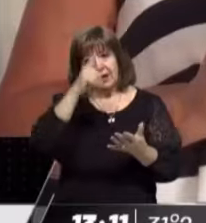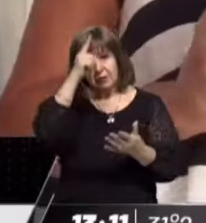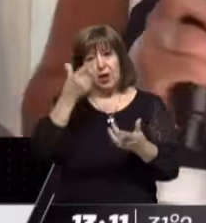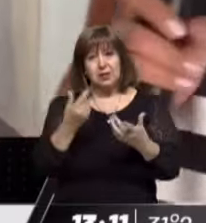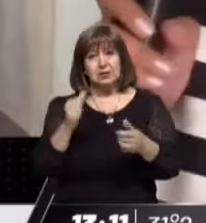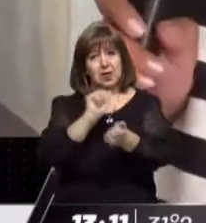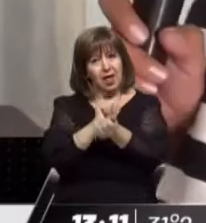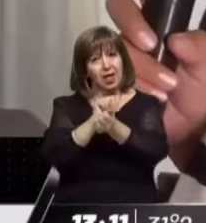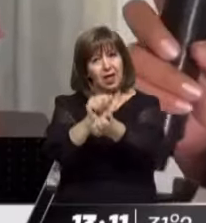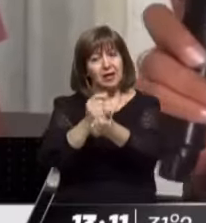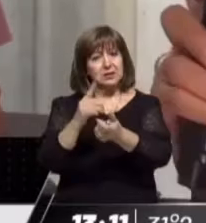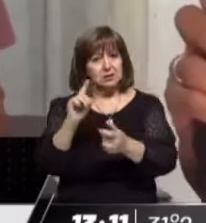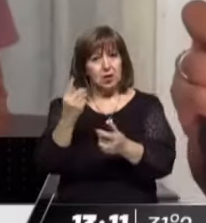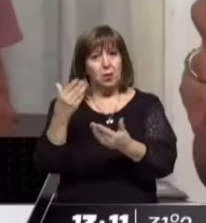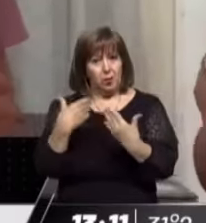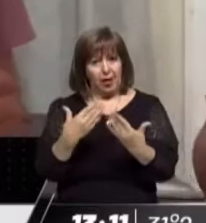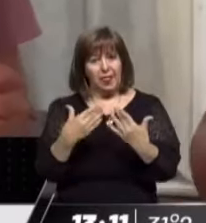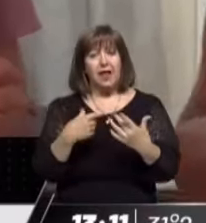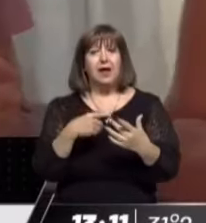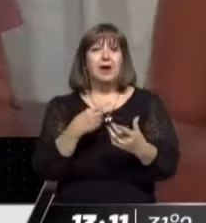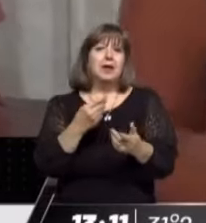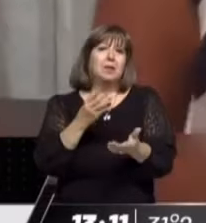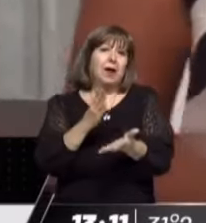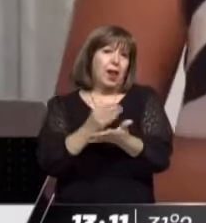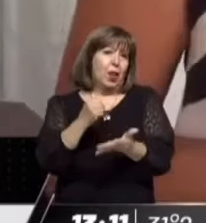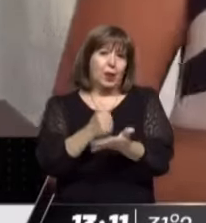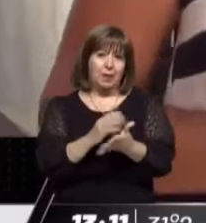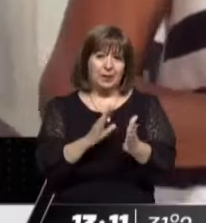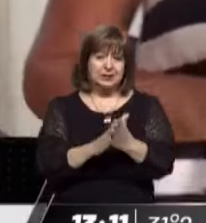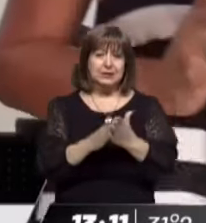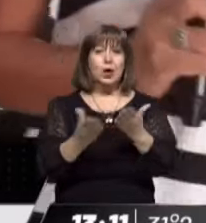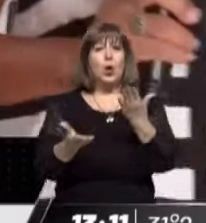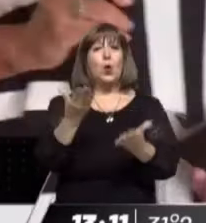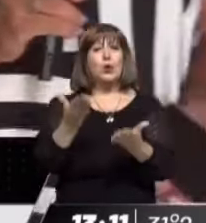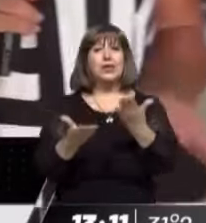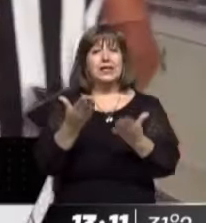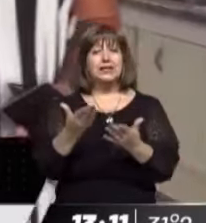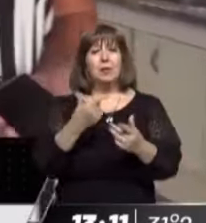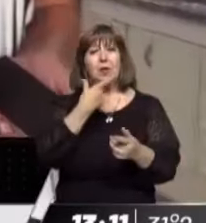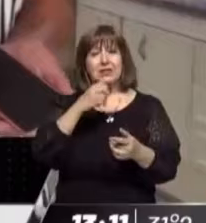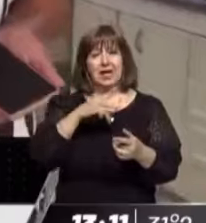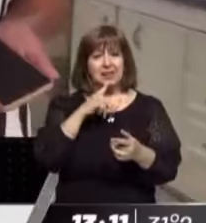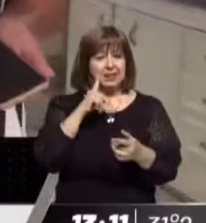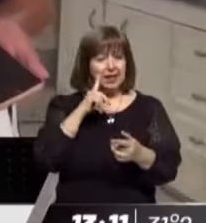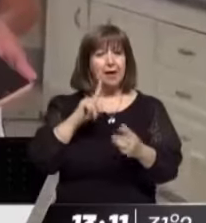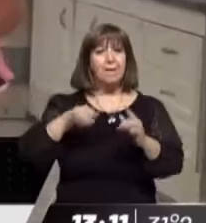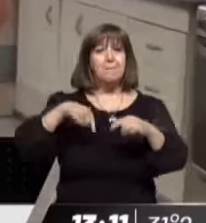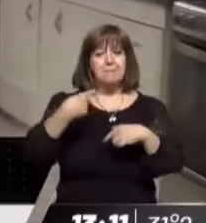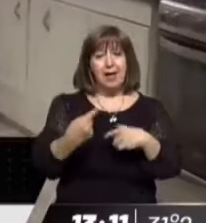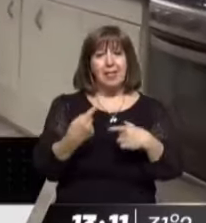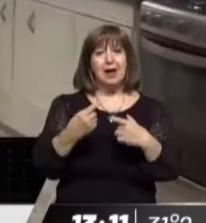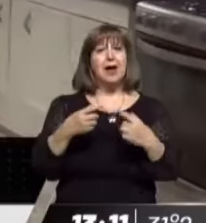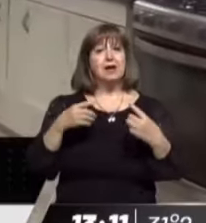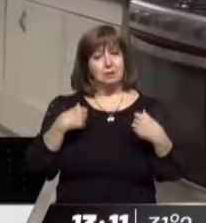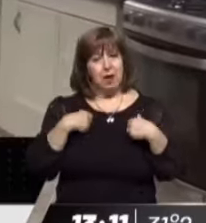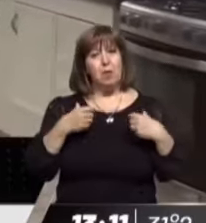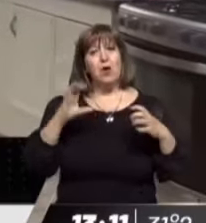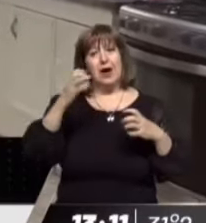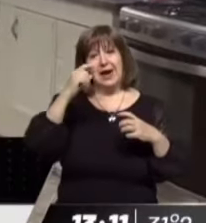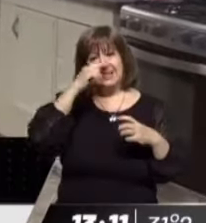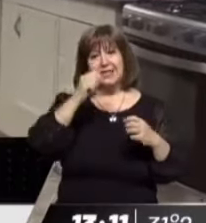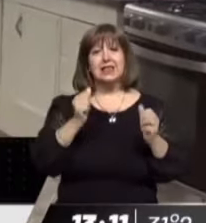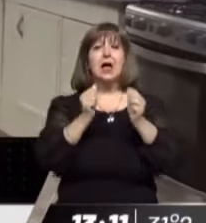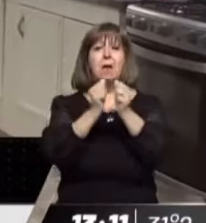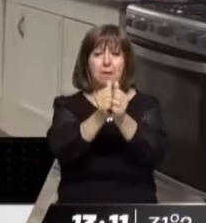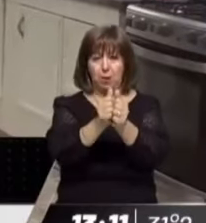responsable y sobre todo para que no vuelva a suceder justicia por Santi mañana vamos a estar allí en horas de la tarde decir la familia los amigos y todos